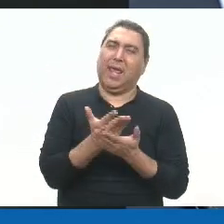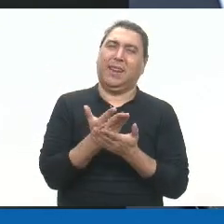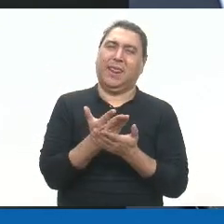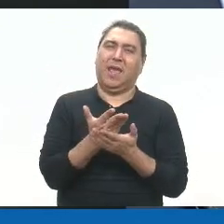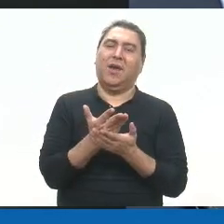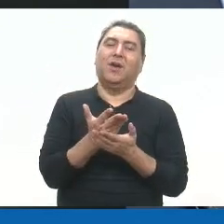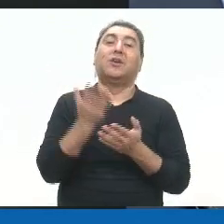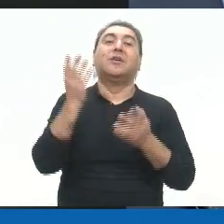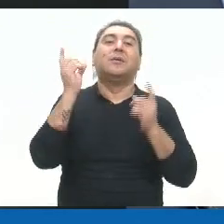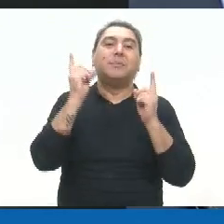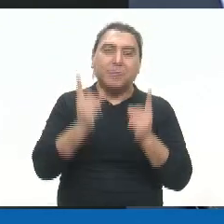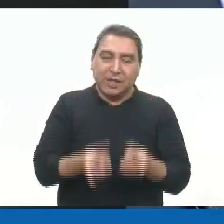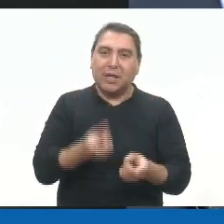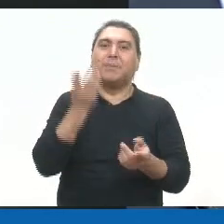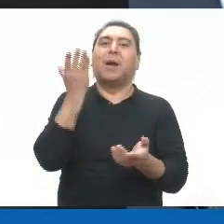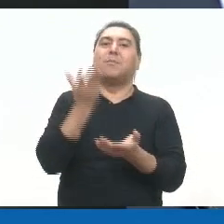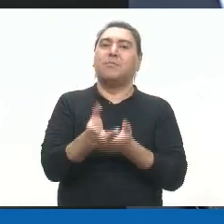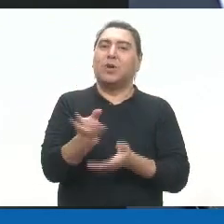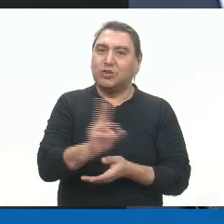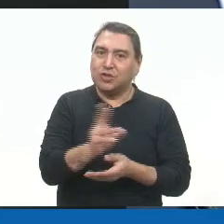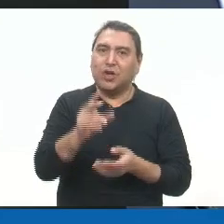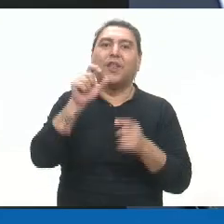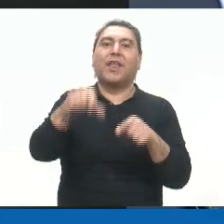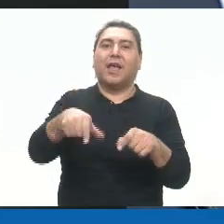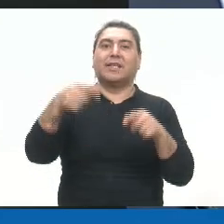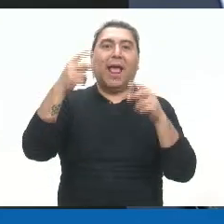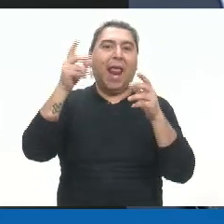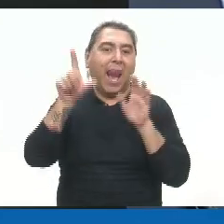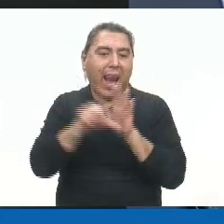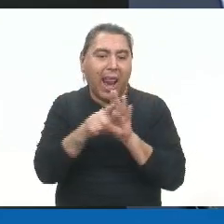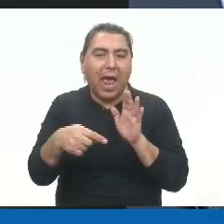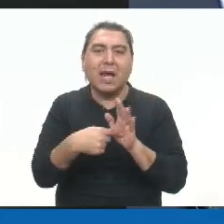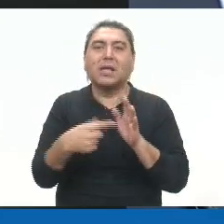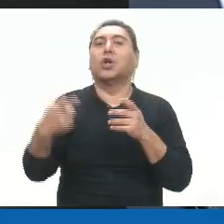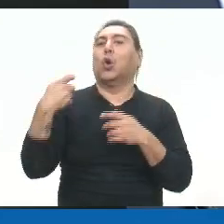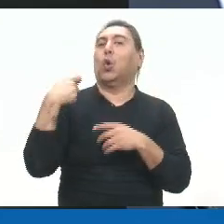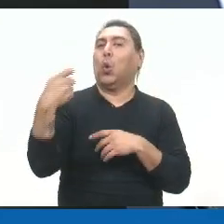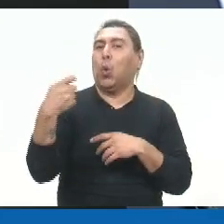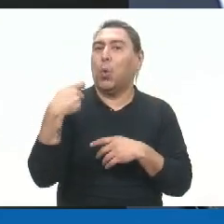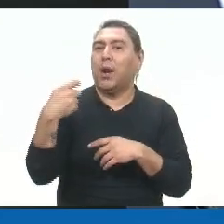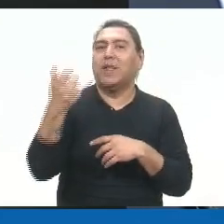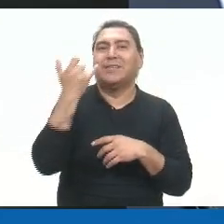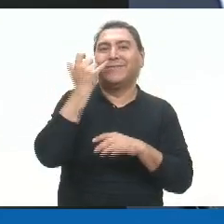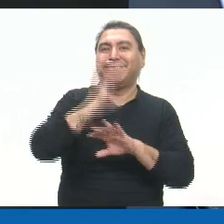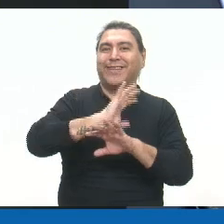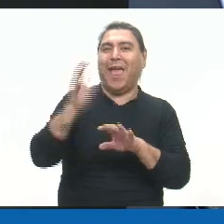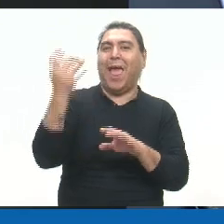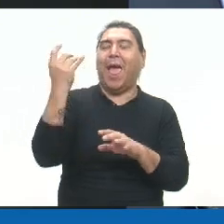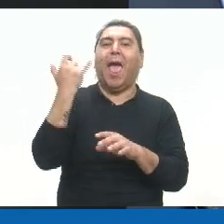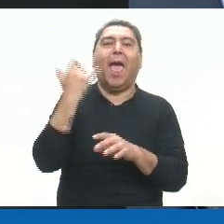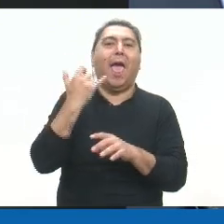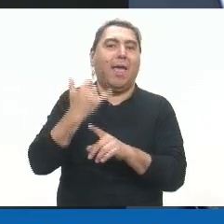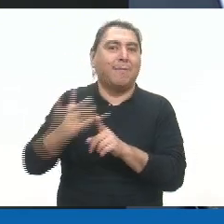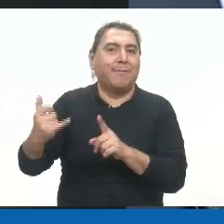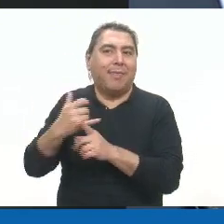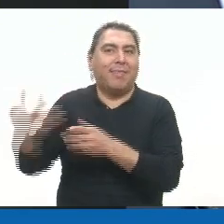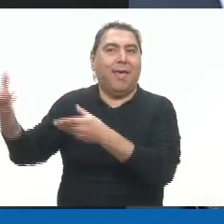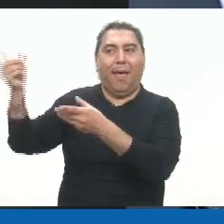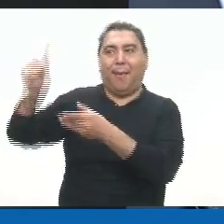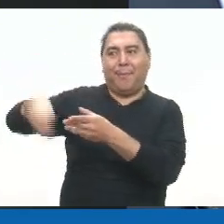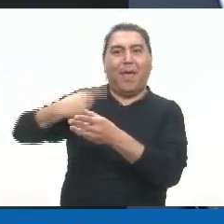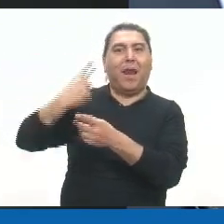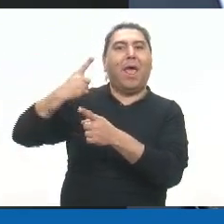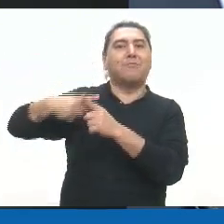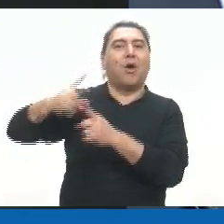sobre tabla de tratamiento de la ley de movilidad jubilatoria que ya tiene media sanción en la cámara de